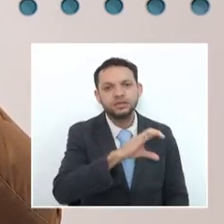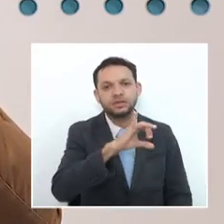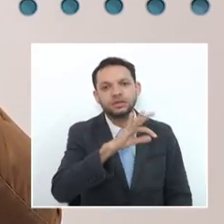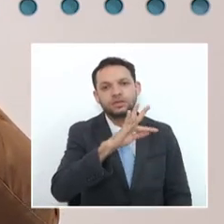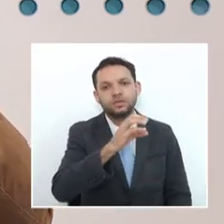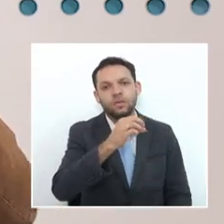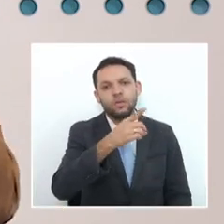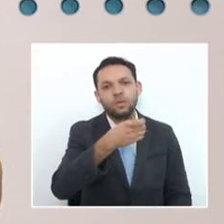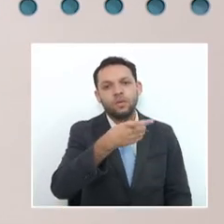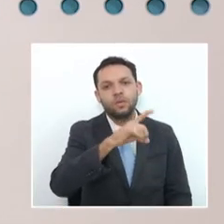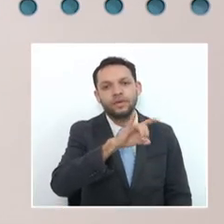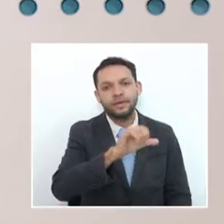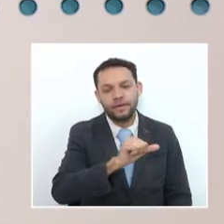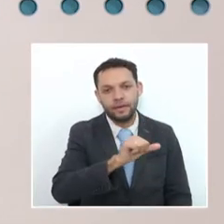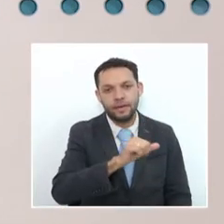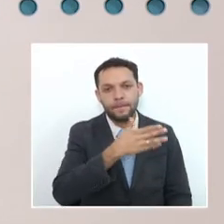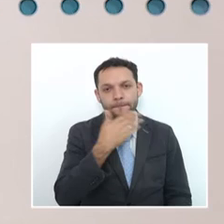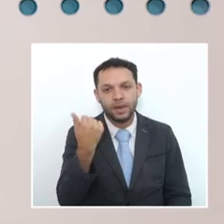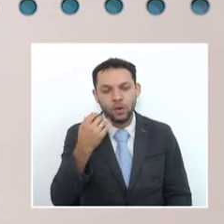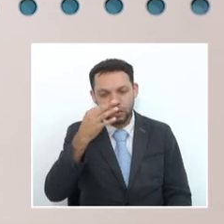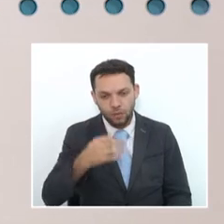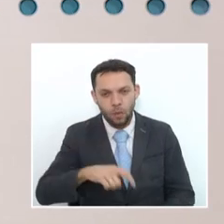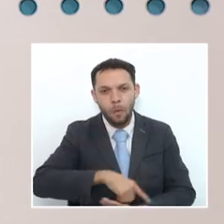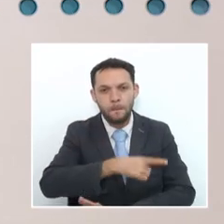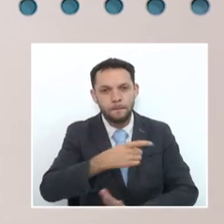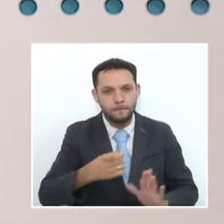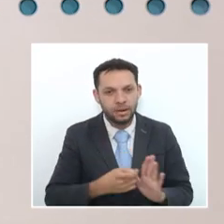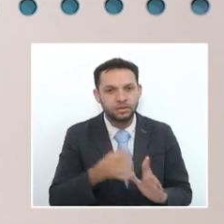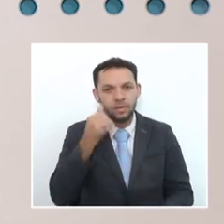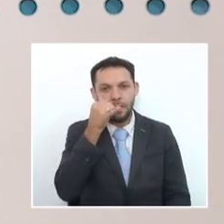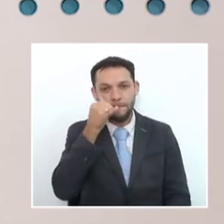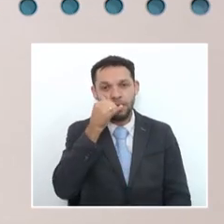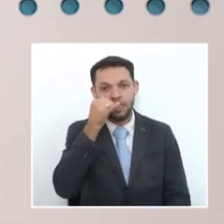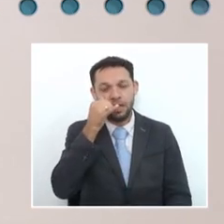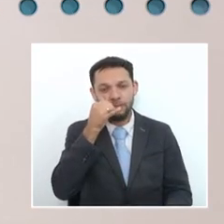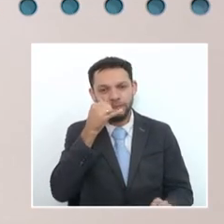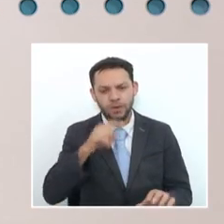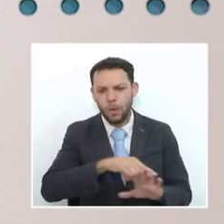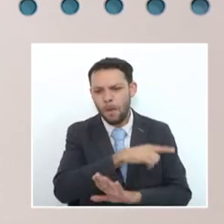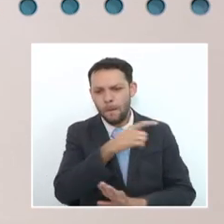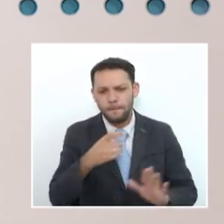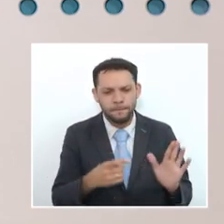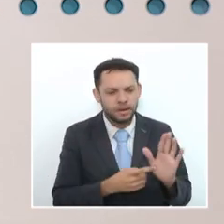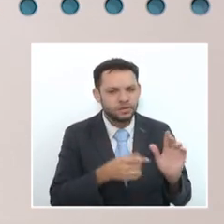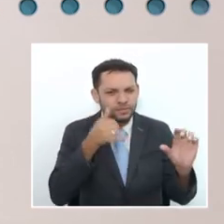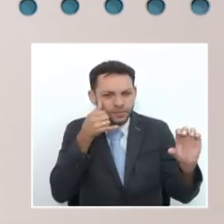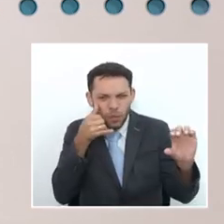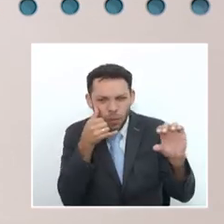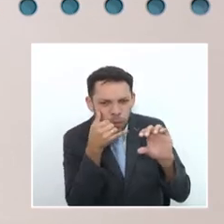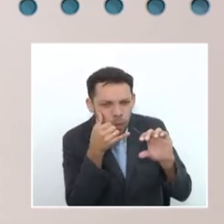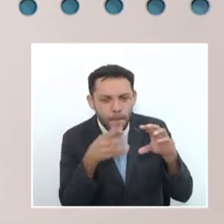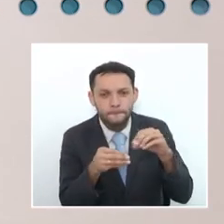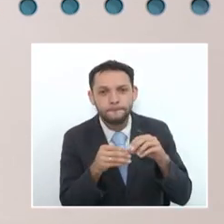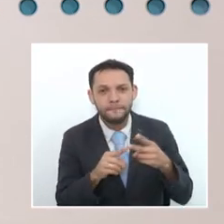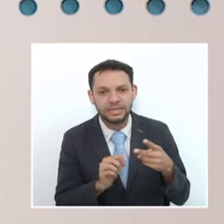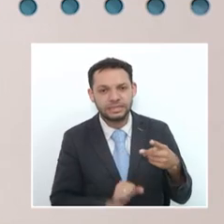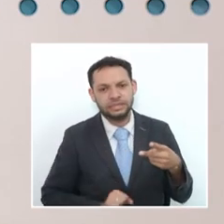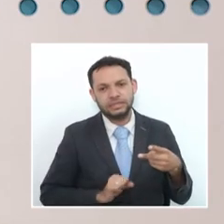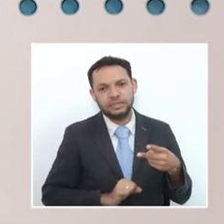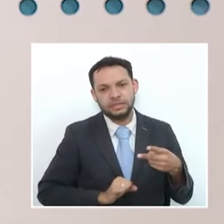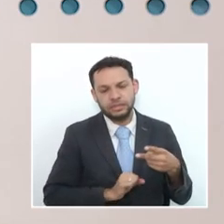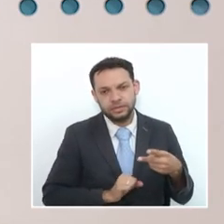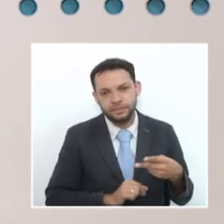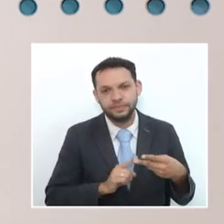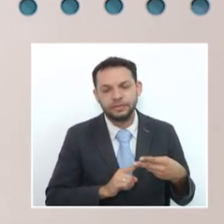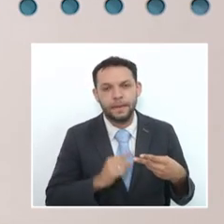el examen ginecológico. Citología, colposcopia, ecografía transvaginal, examen de seno